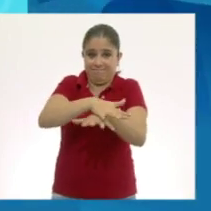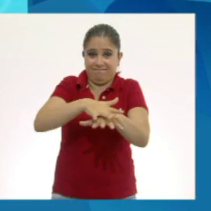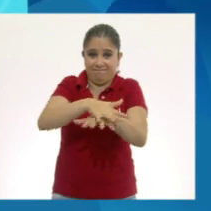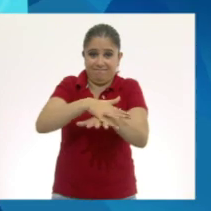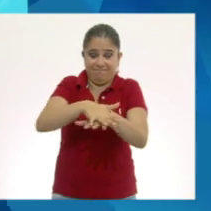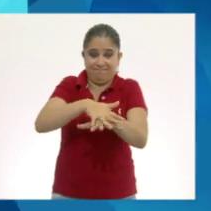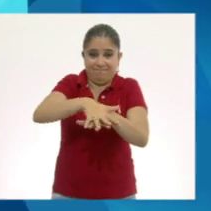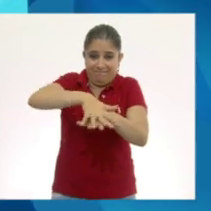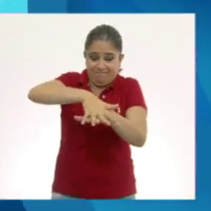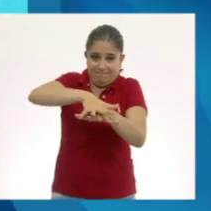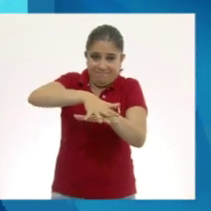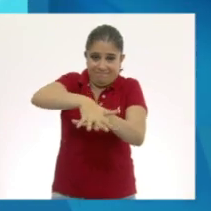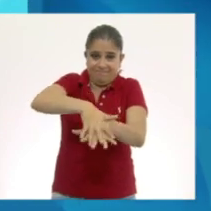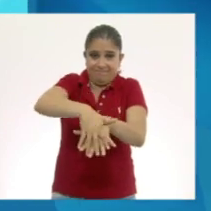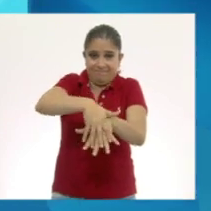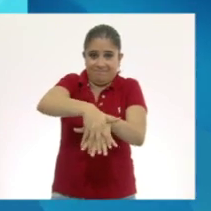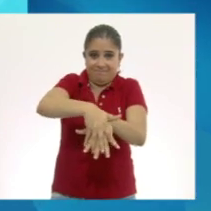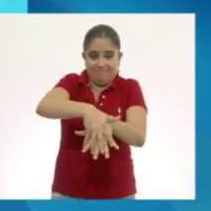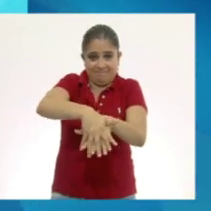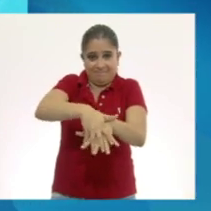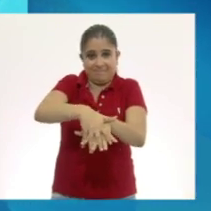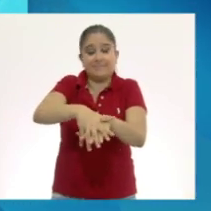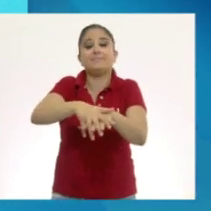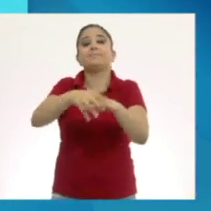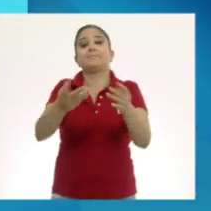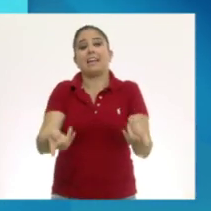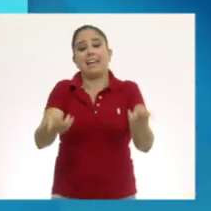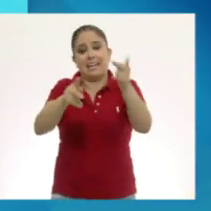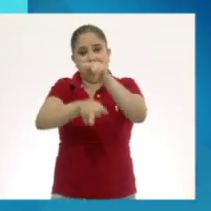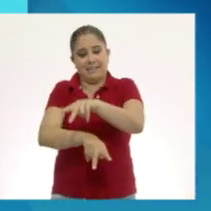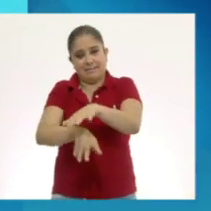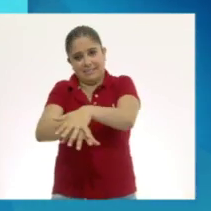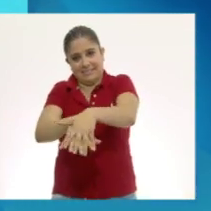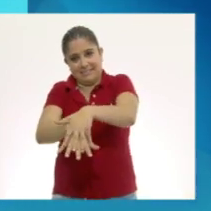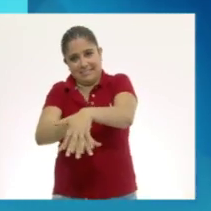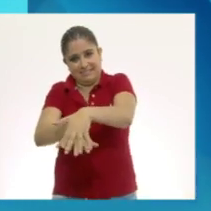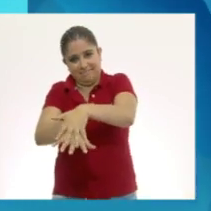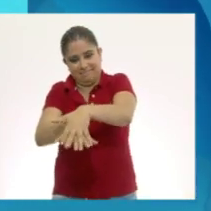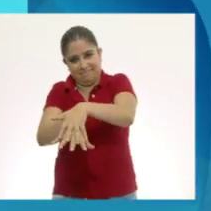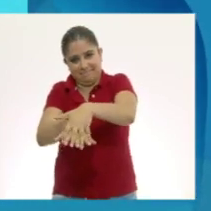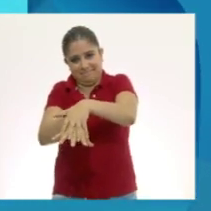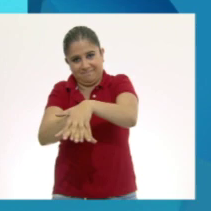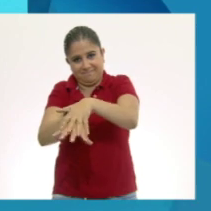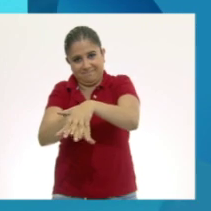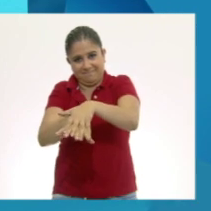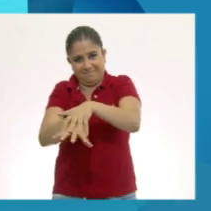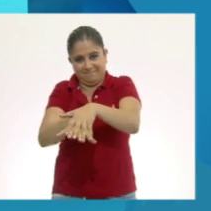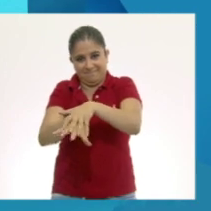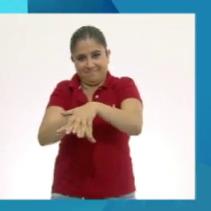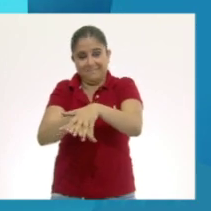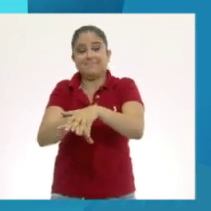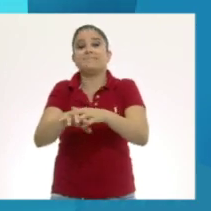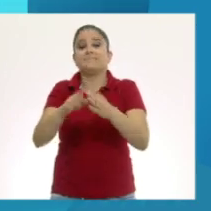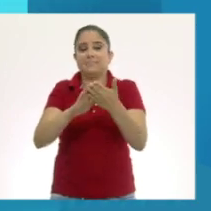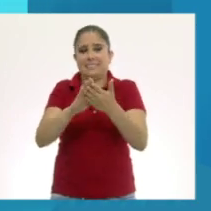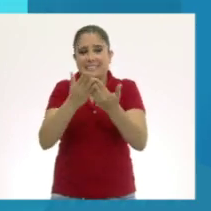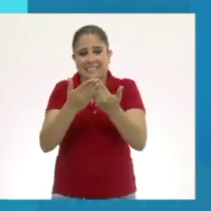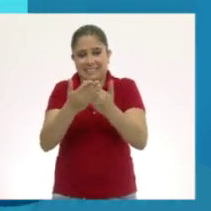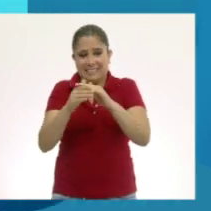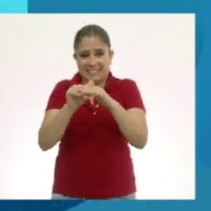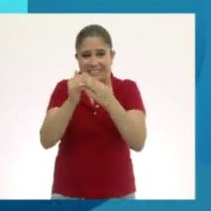de una de tus manos contra el dorso de la otra, entrelazando los dedos. Repite lo mismo con la otra mano. Frota los